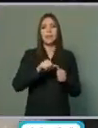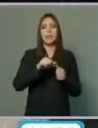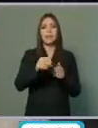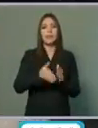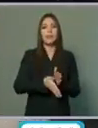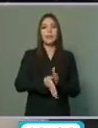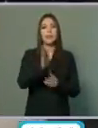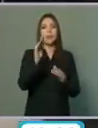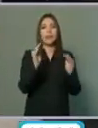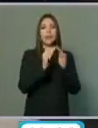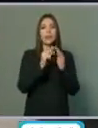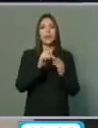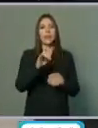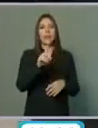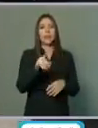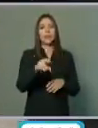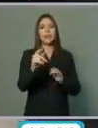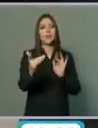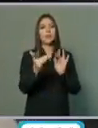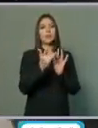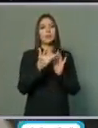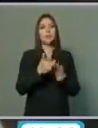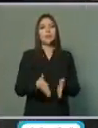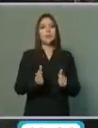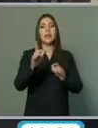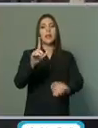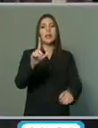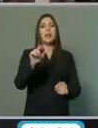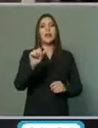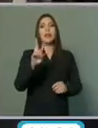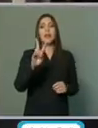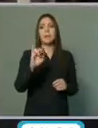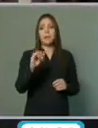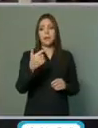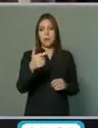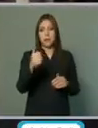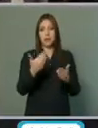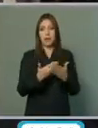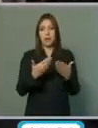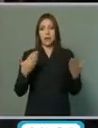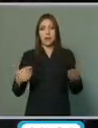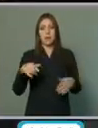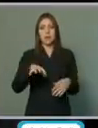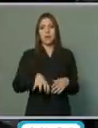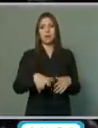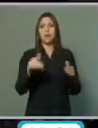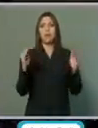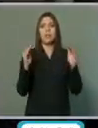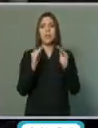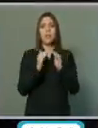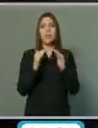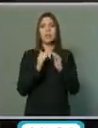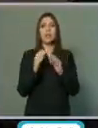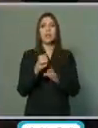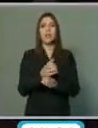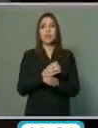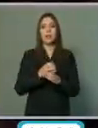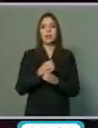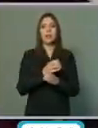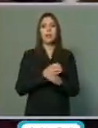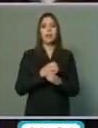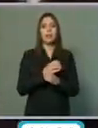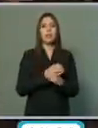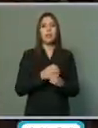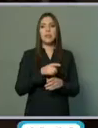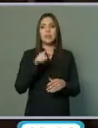Diezmo y conectaba con la calzada de la Viga. Pero hoy vengo a ver aquí a la Casa del Café. Este es